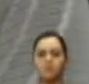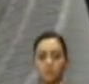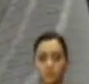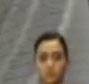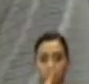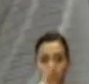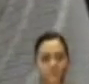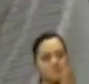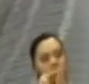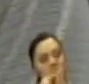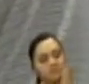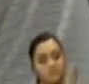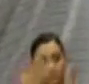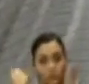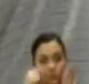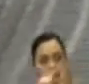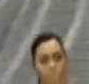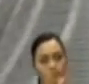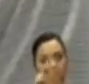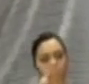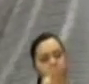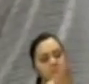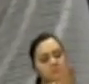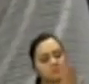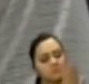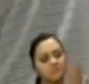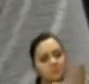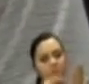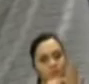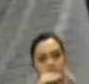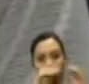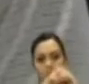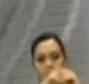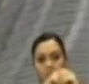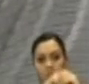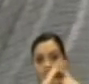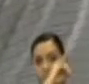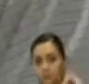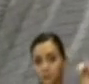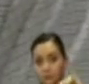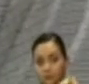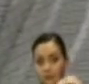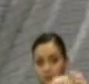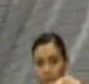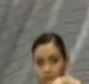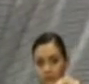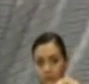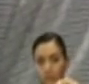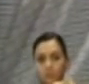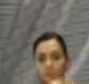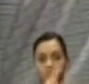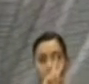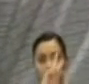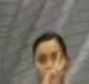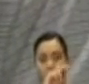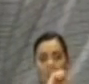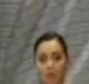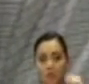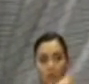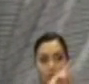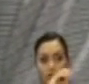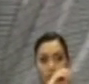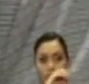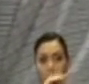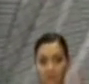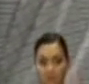noticia de que en el Ecuador que hay las reservas internacionales y que del 2000 al 2006 las